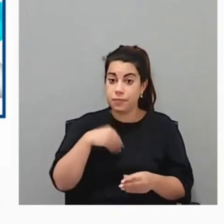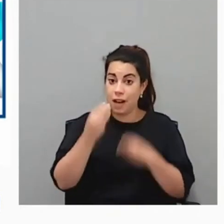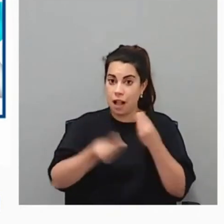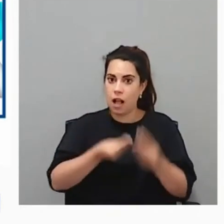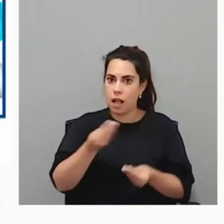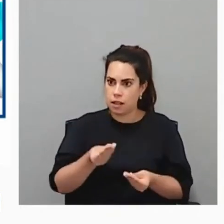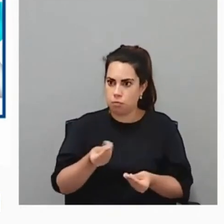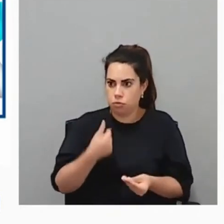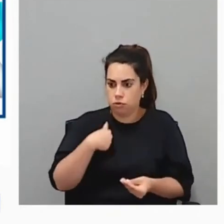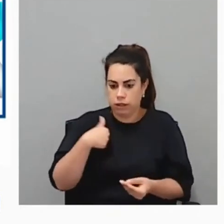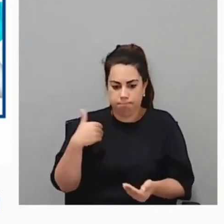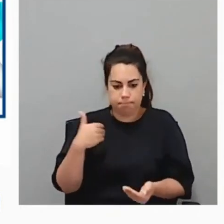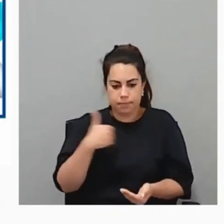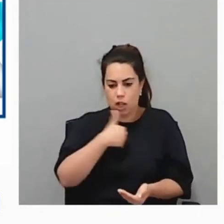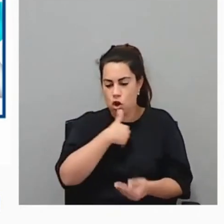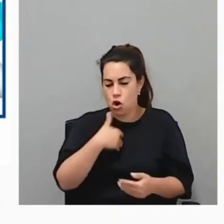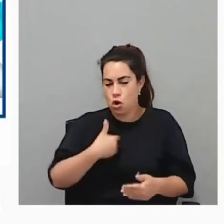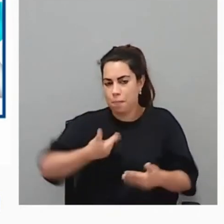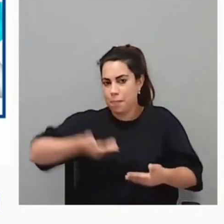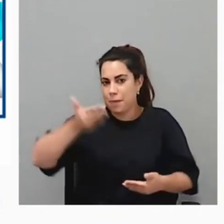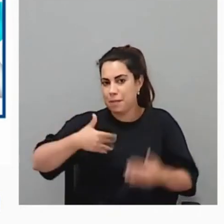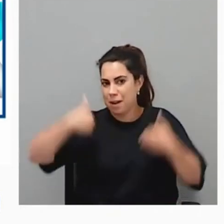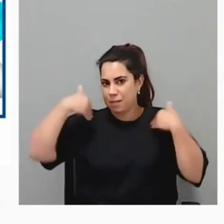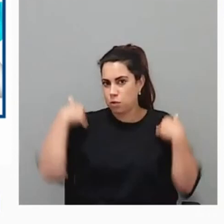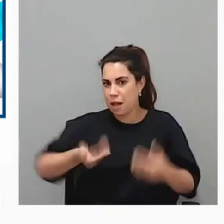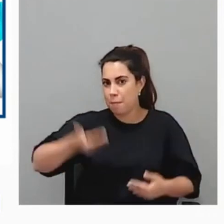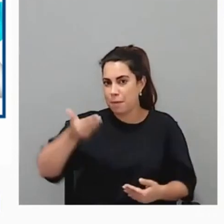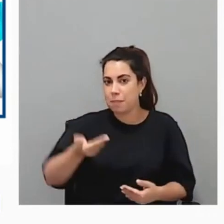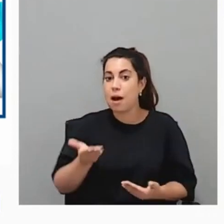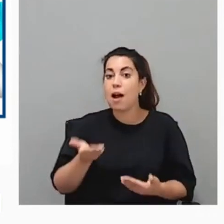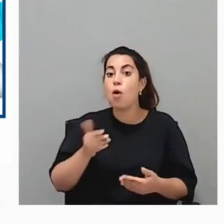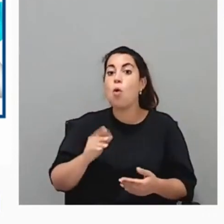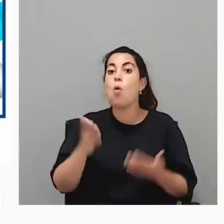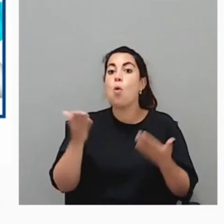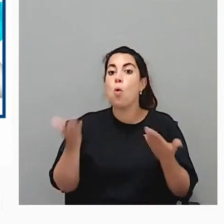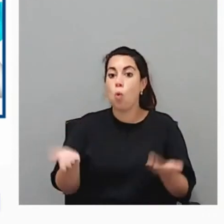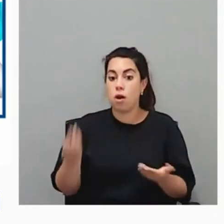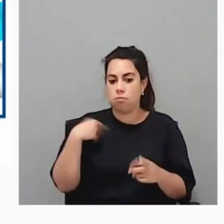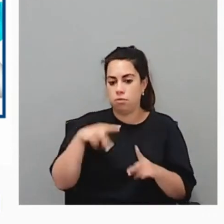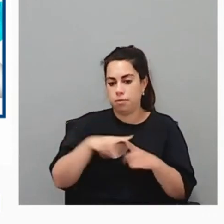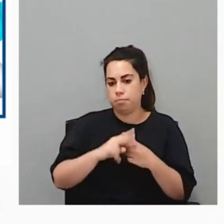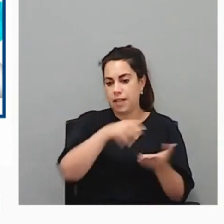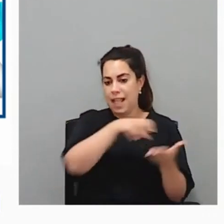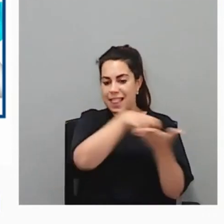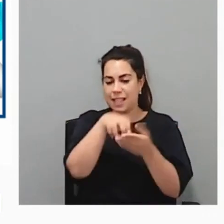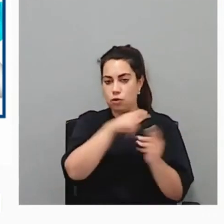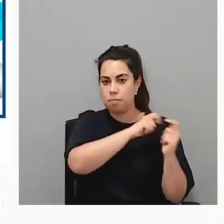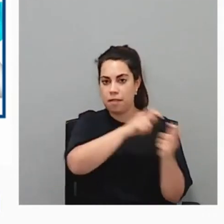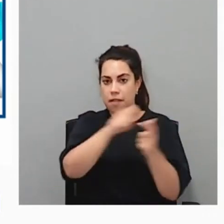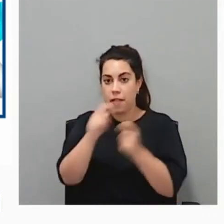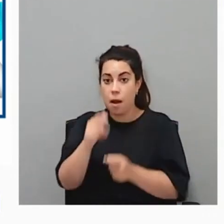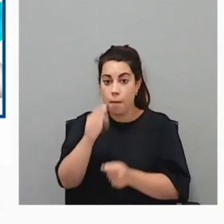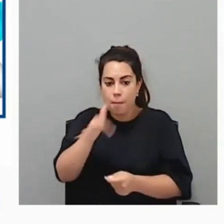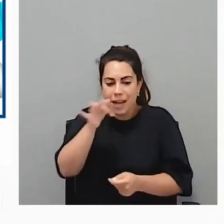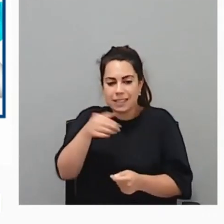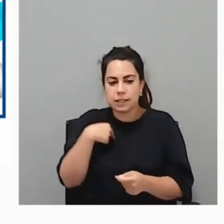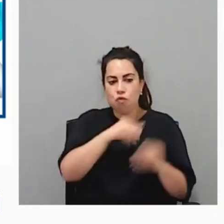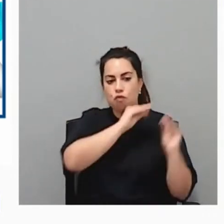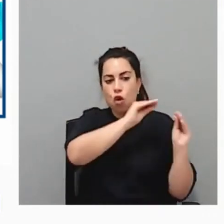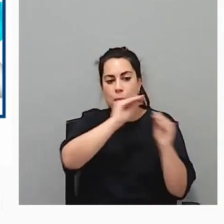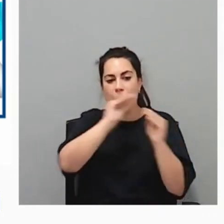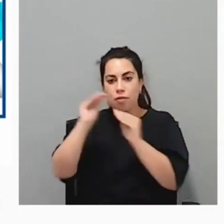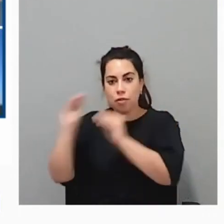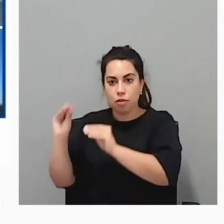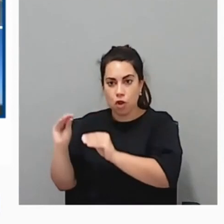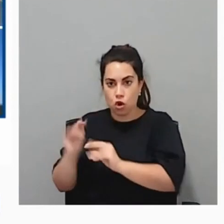ofrecer los dispositivos y ofrecer una formación al centro para que utilice de forma